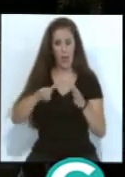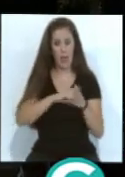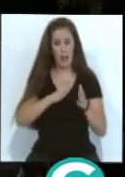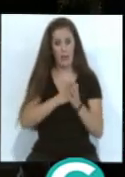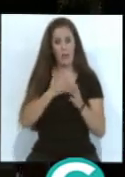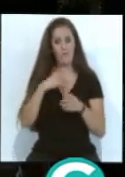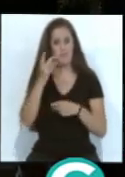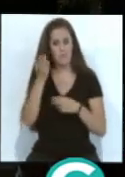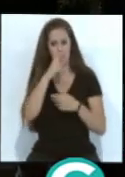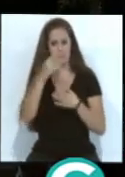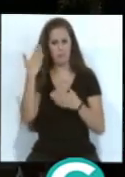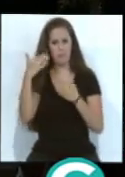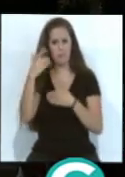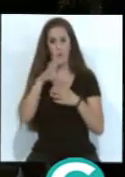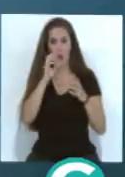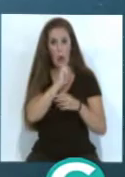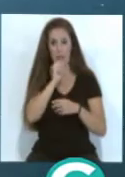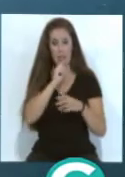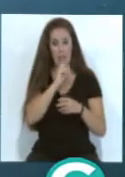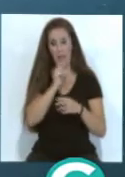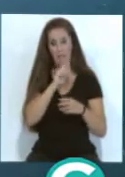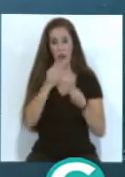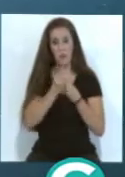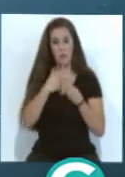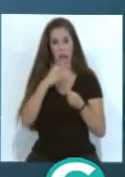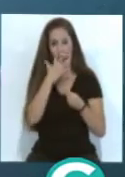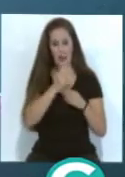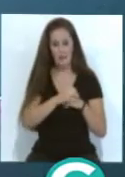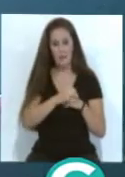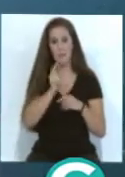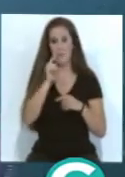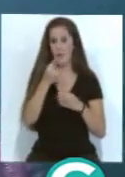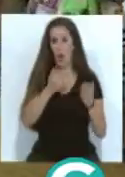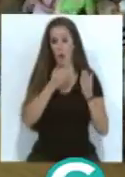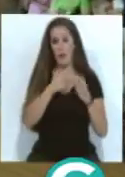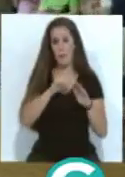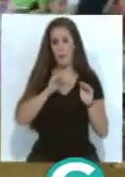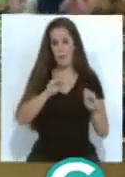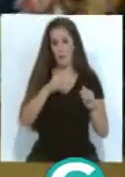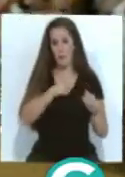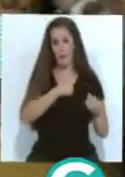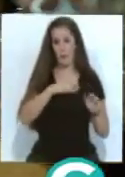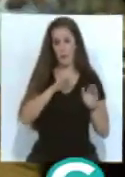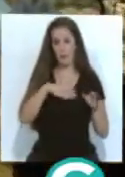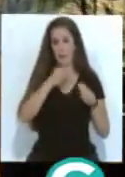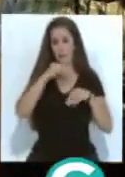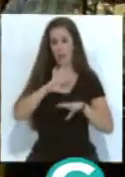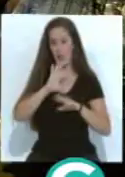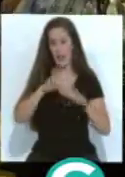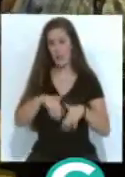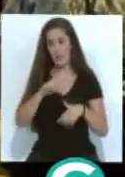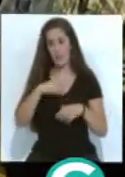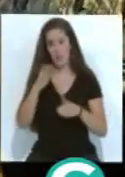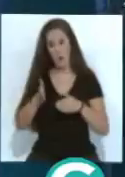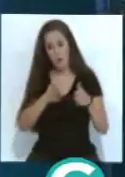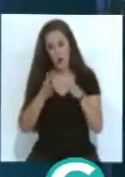que no cantaban juntas coplas de carnaval. El pregón fue primero un homenaje al papel de Puntales en la historia de Cádiz y después un